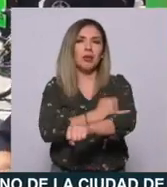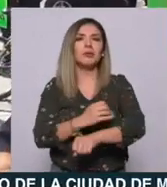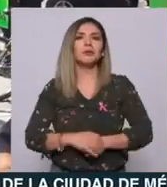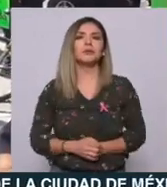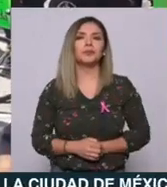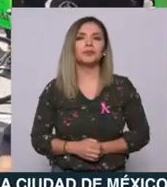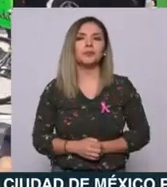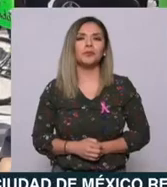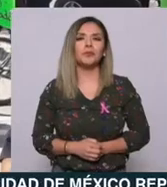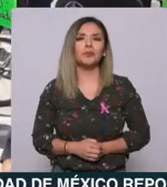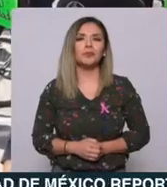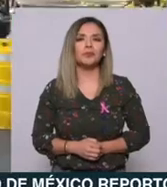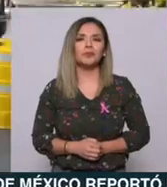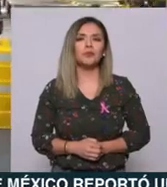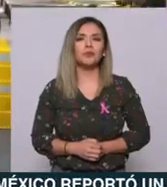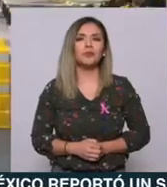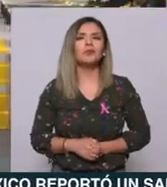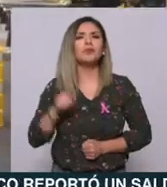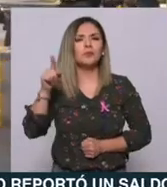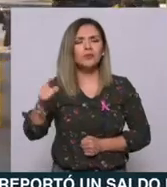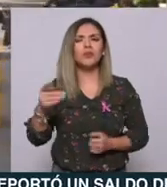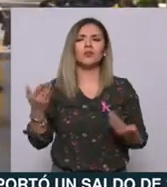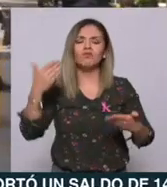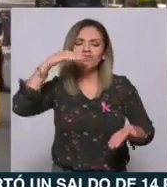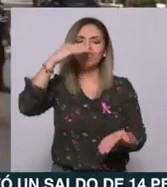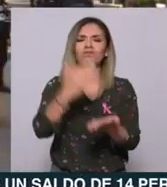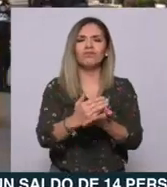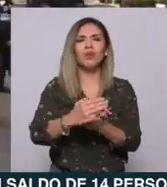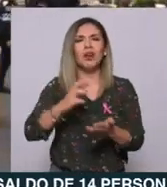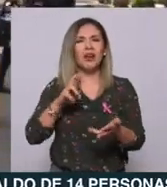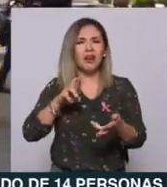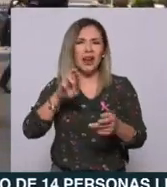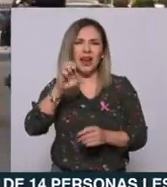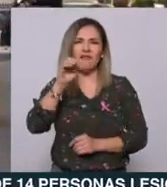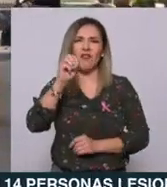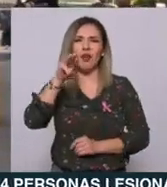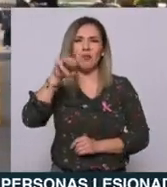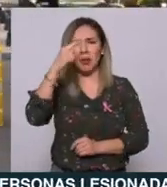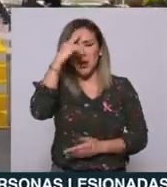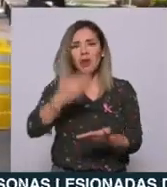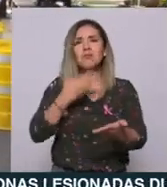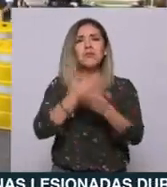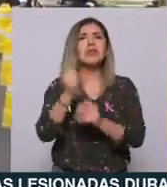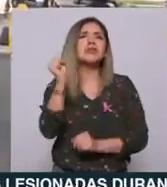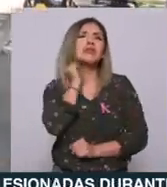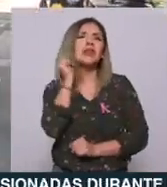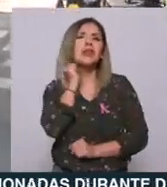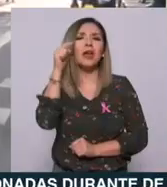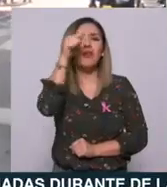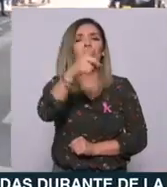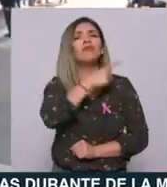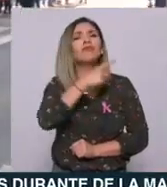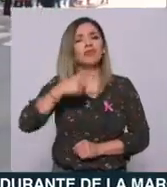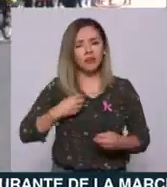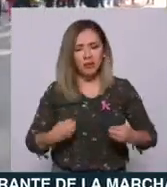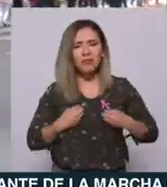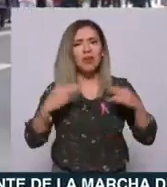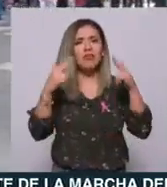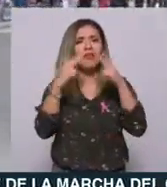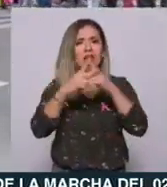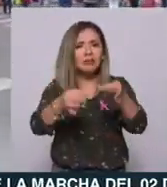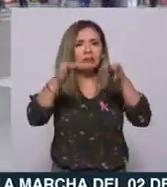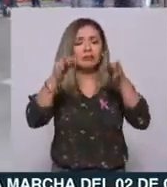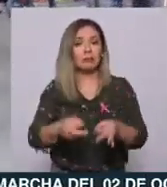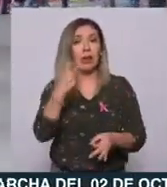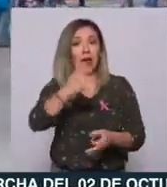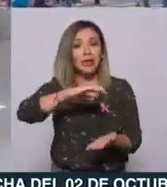Integrantes de la Unión Ciudadana Democrática bloquearon Paseo de la Reforma para exigir al Senado de la República viviendas dignas. El bloqueo